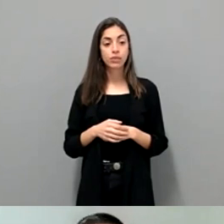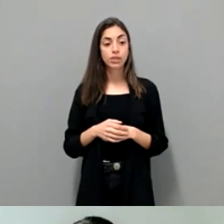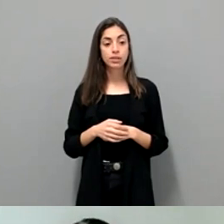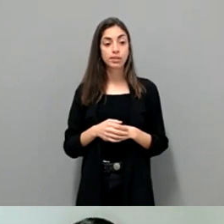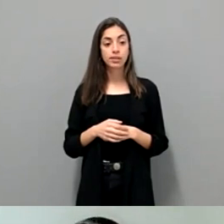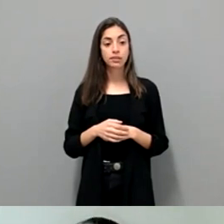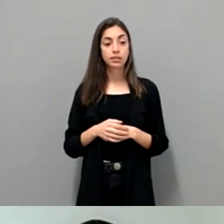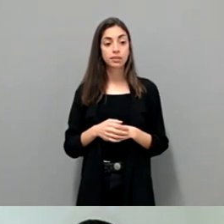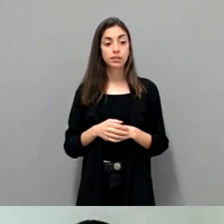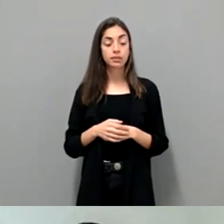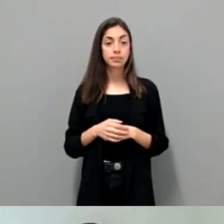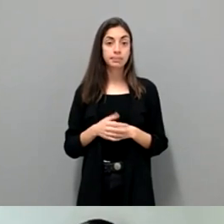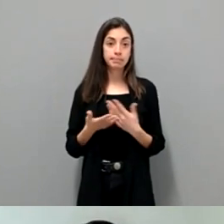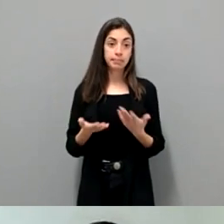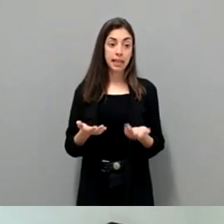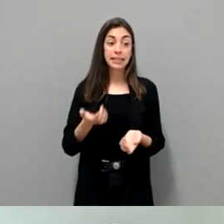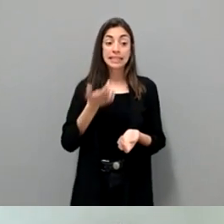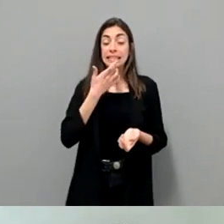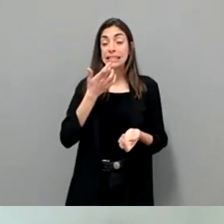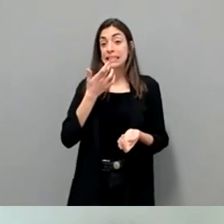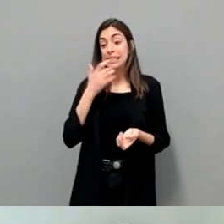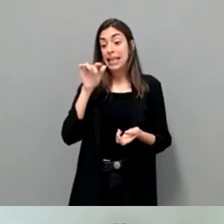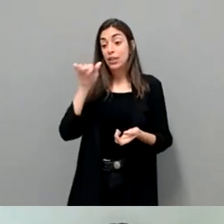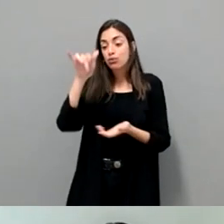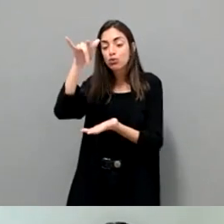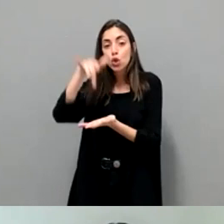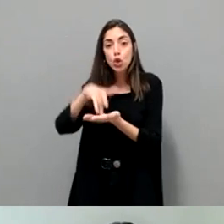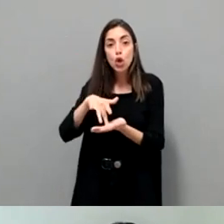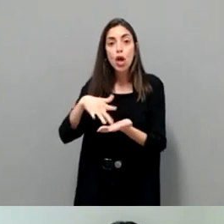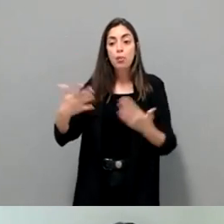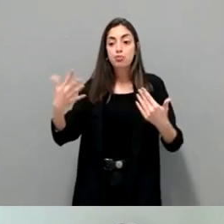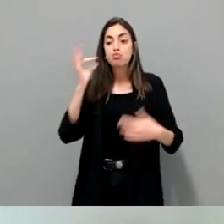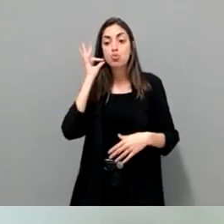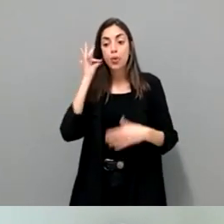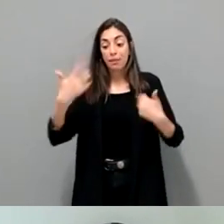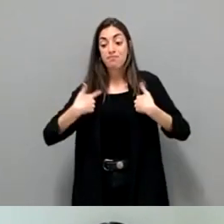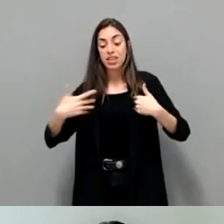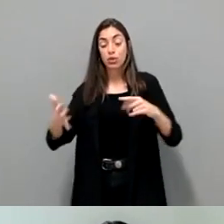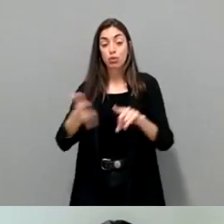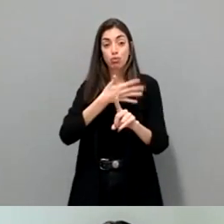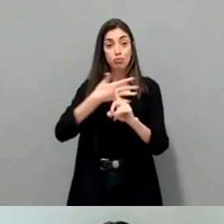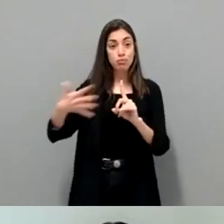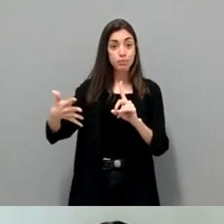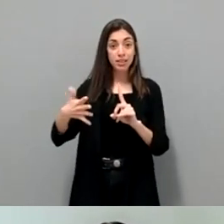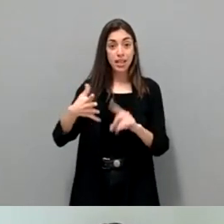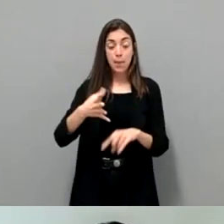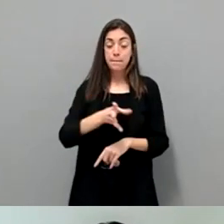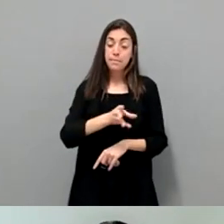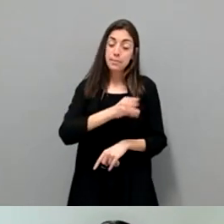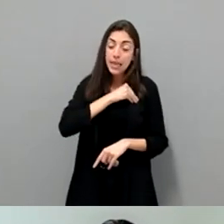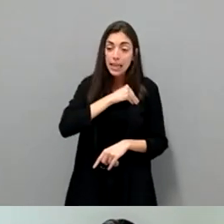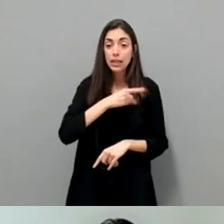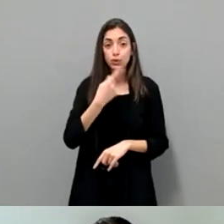pues Silvia, si esto le hubiera pasado a una mujer víctima de violencia, que desgraciadamente, como tú ya